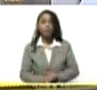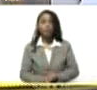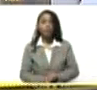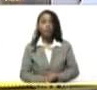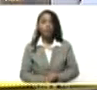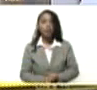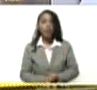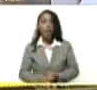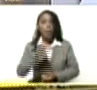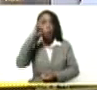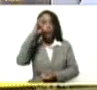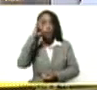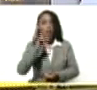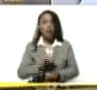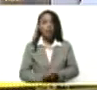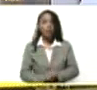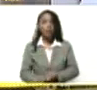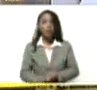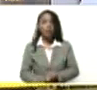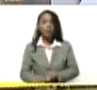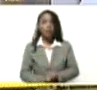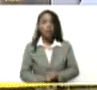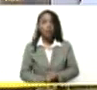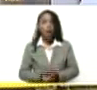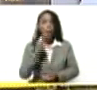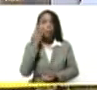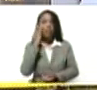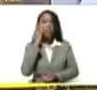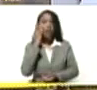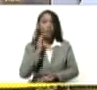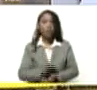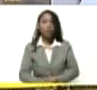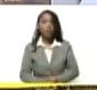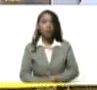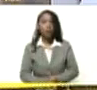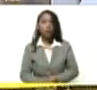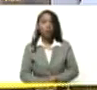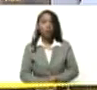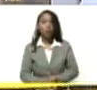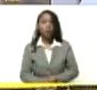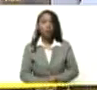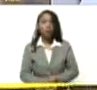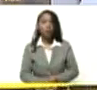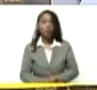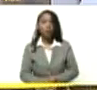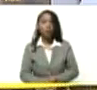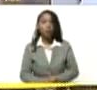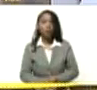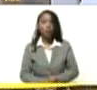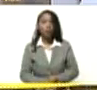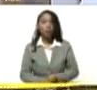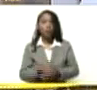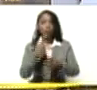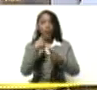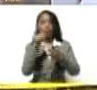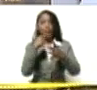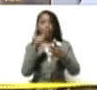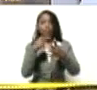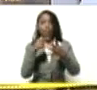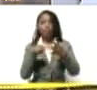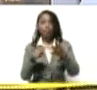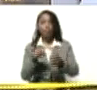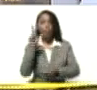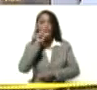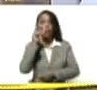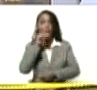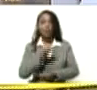por Instagram, por Facebook Live, por Periscope, por